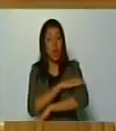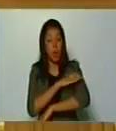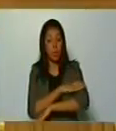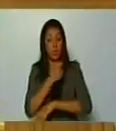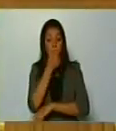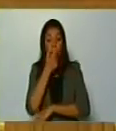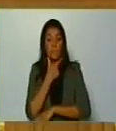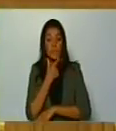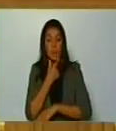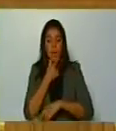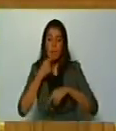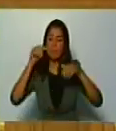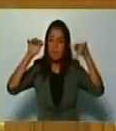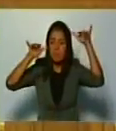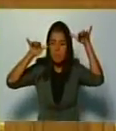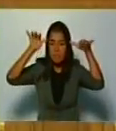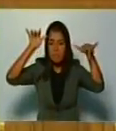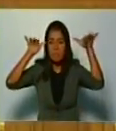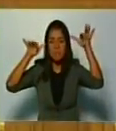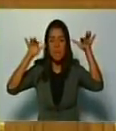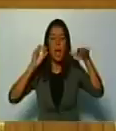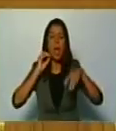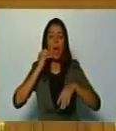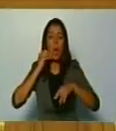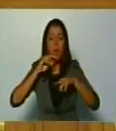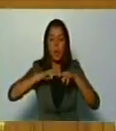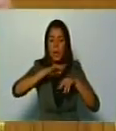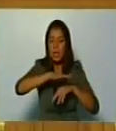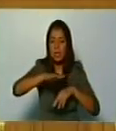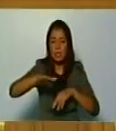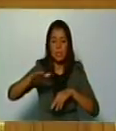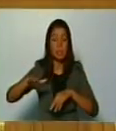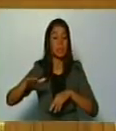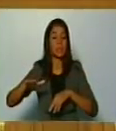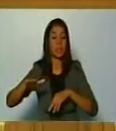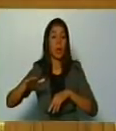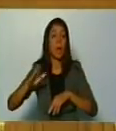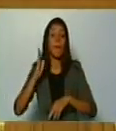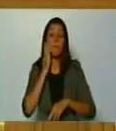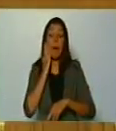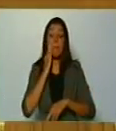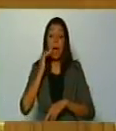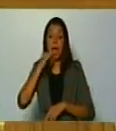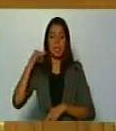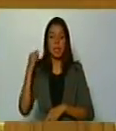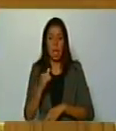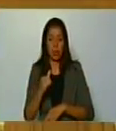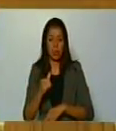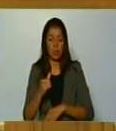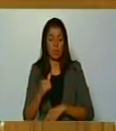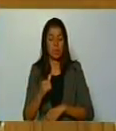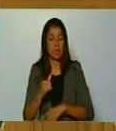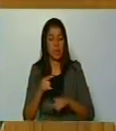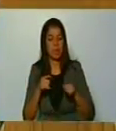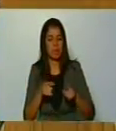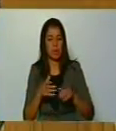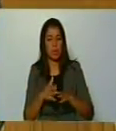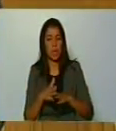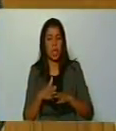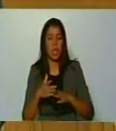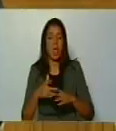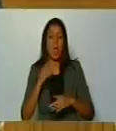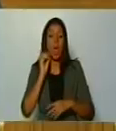menores de edad, de niños, niñas y adolescentes, en el caso valiente de una madre que se atrevió a denunciar, en acciones de calle